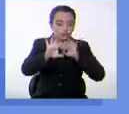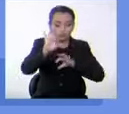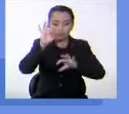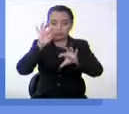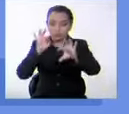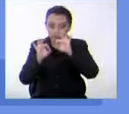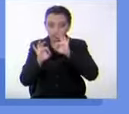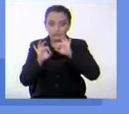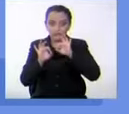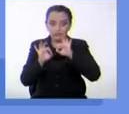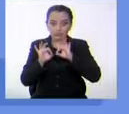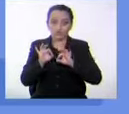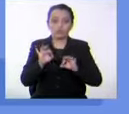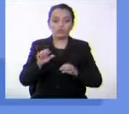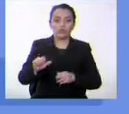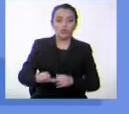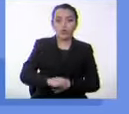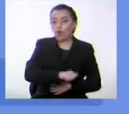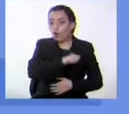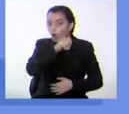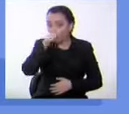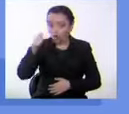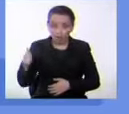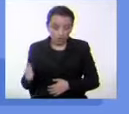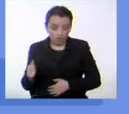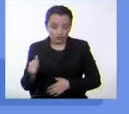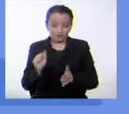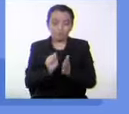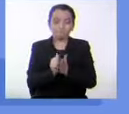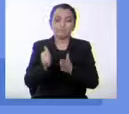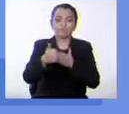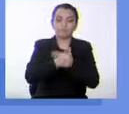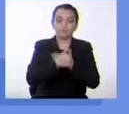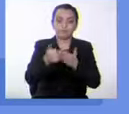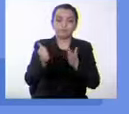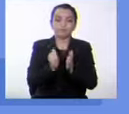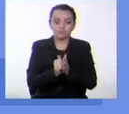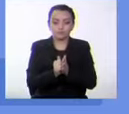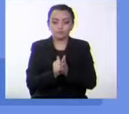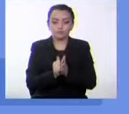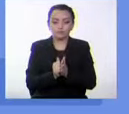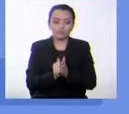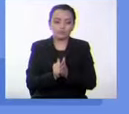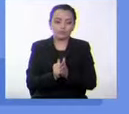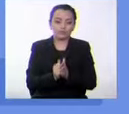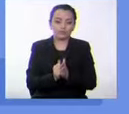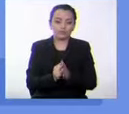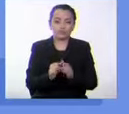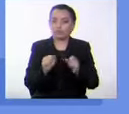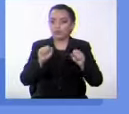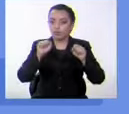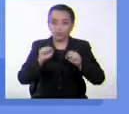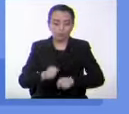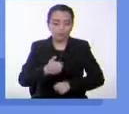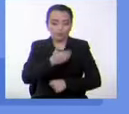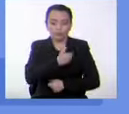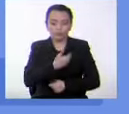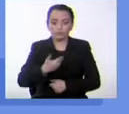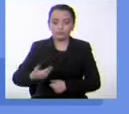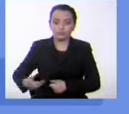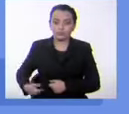electa en otra elección aparte y no puede quitar al presidente de la